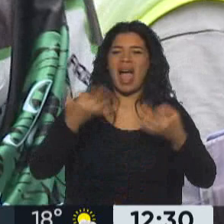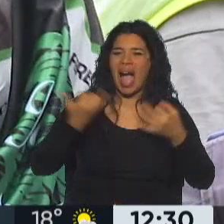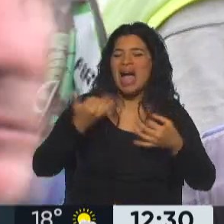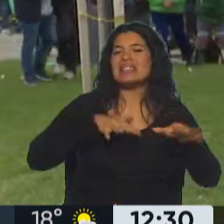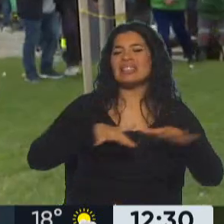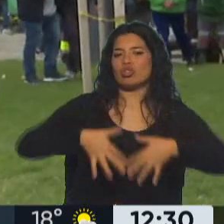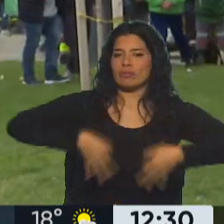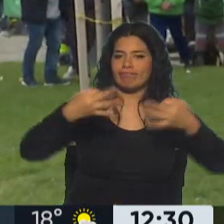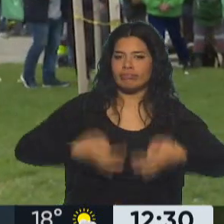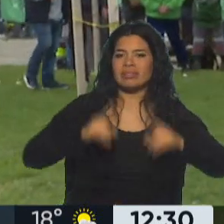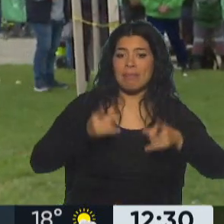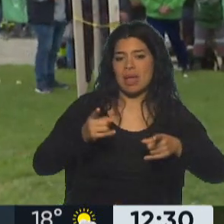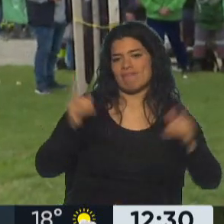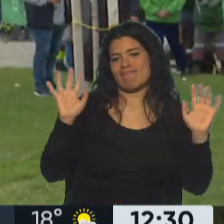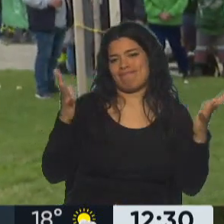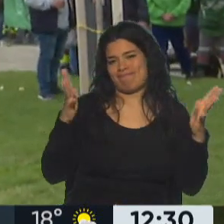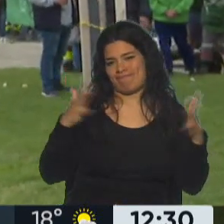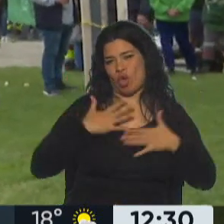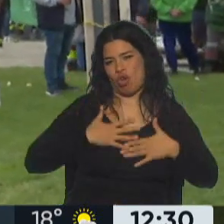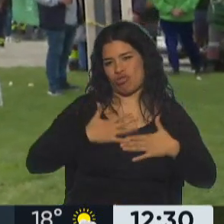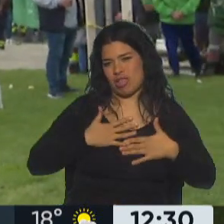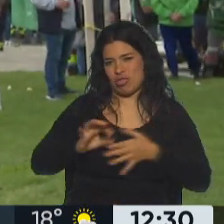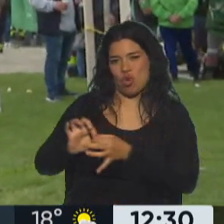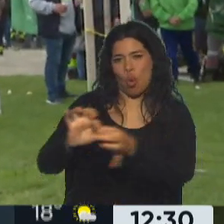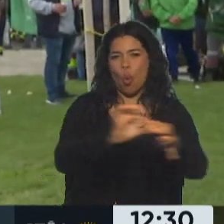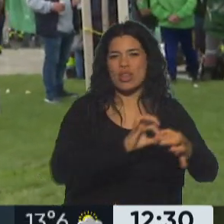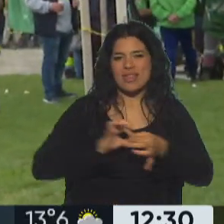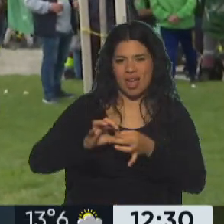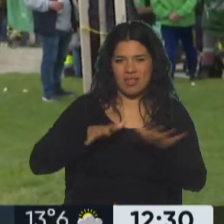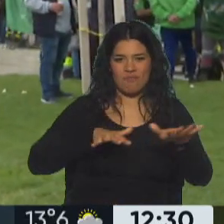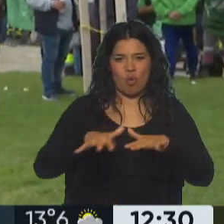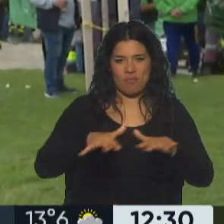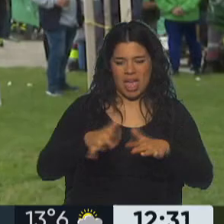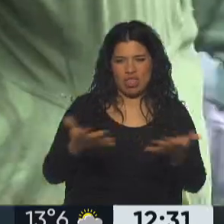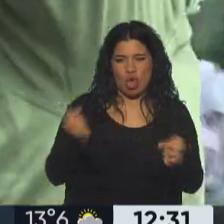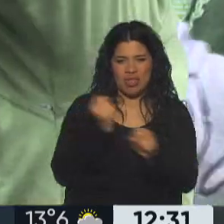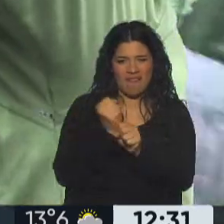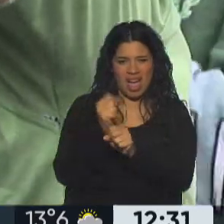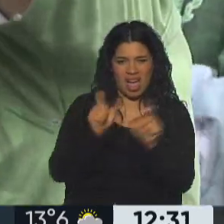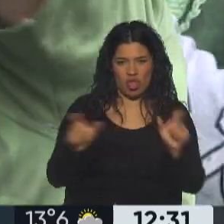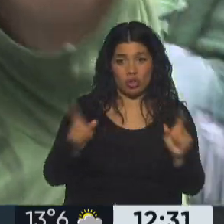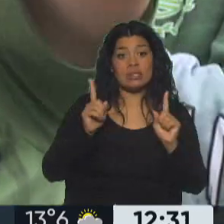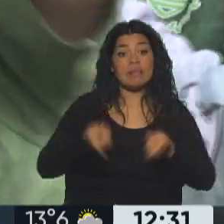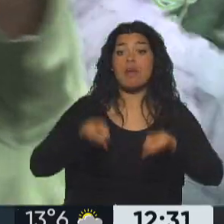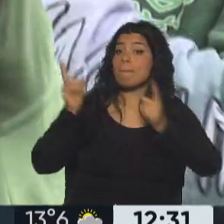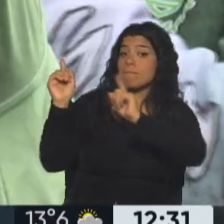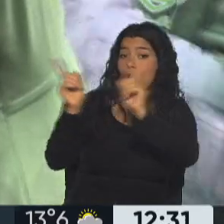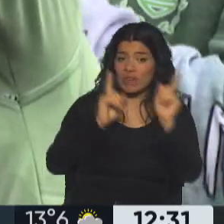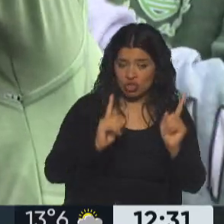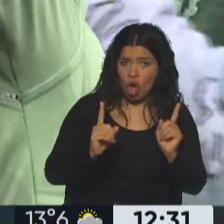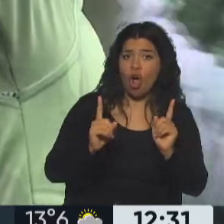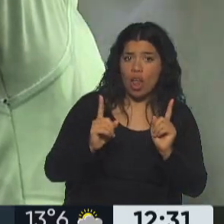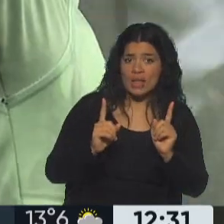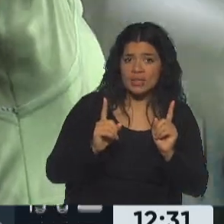también la unidad del movimiento obrero. Acá estábamos todas las tres centrales sindicales. Y para los docentes también es